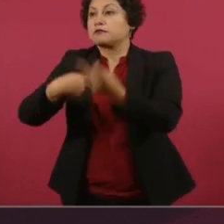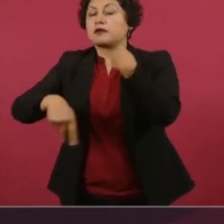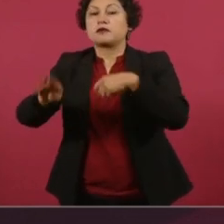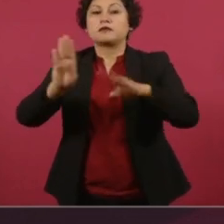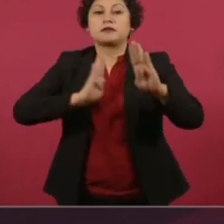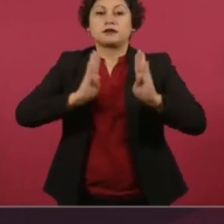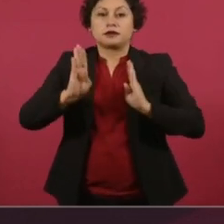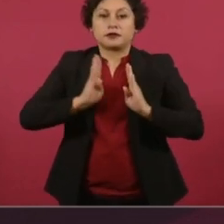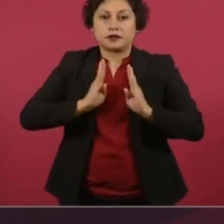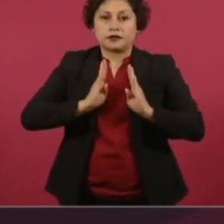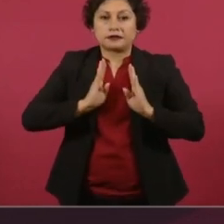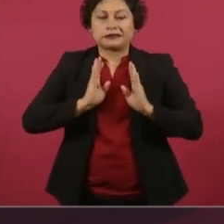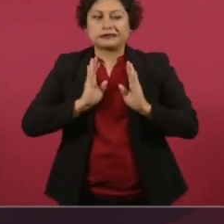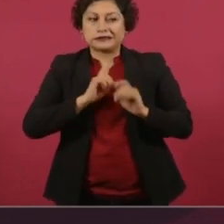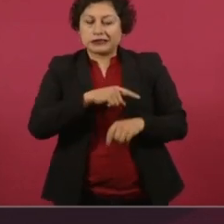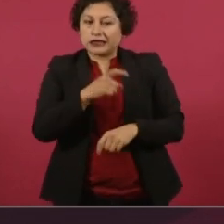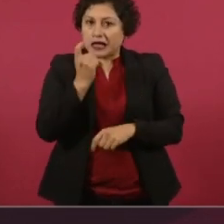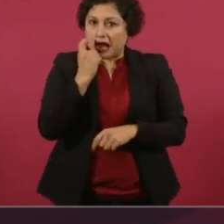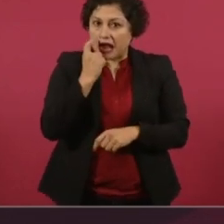legal, legítimo,